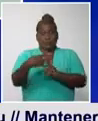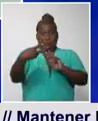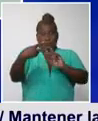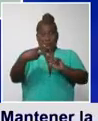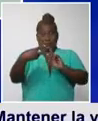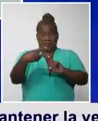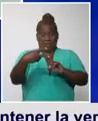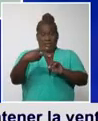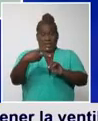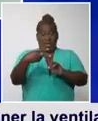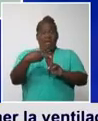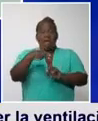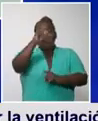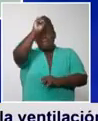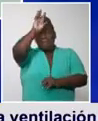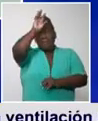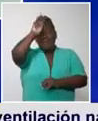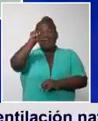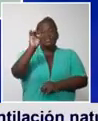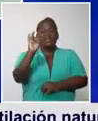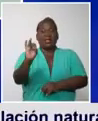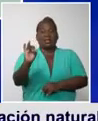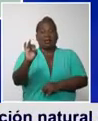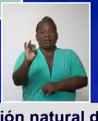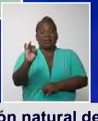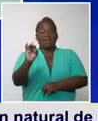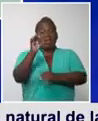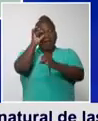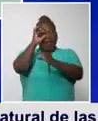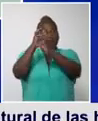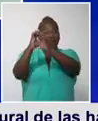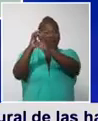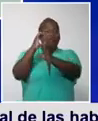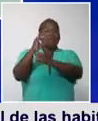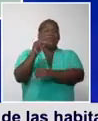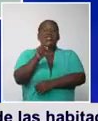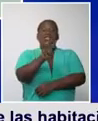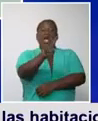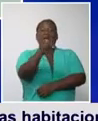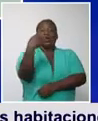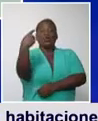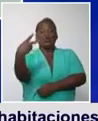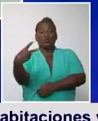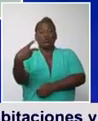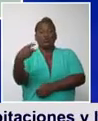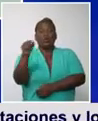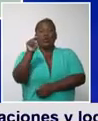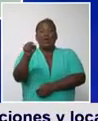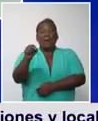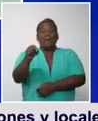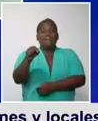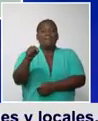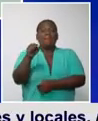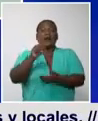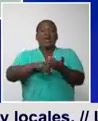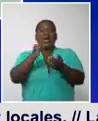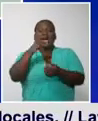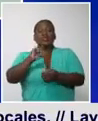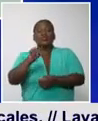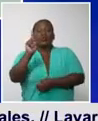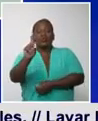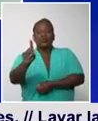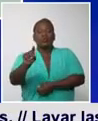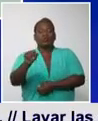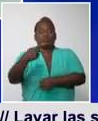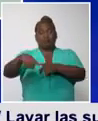con 7, Viñales con 2, Los Palacios, San Juan y Martínez y Guane con 1 cada uno.